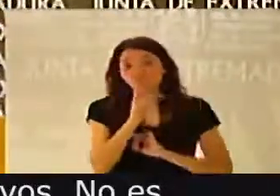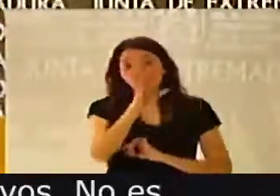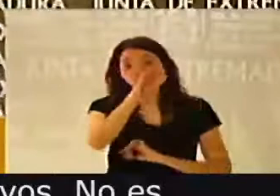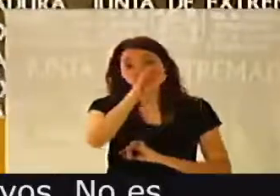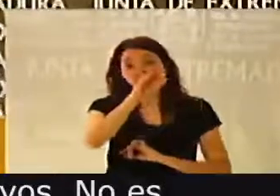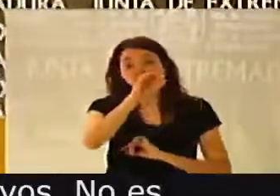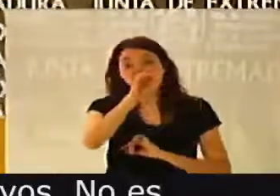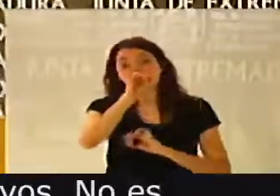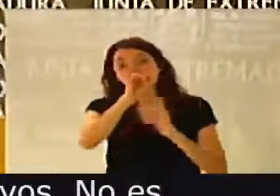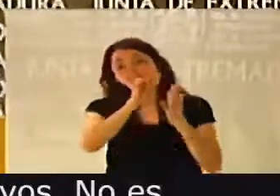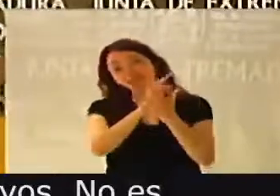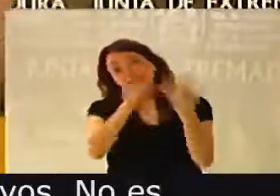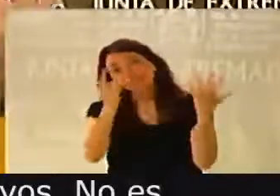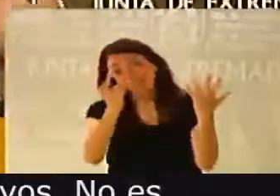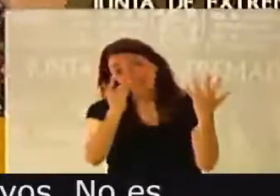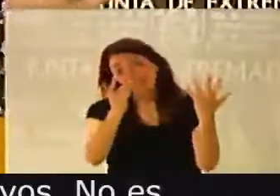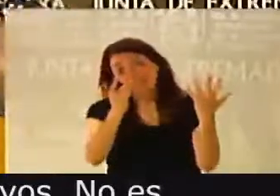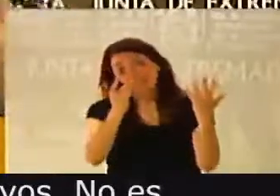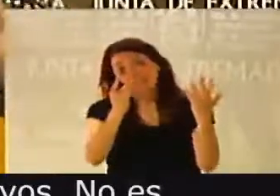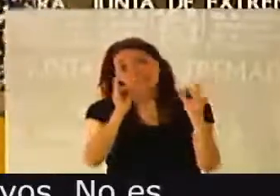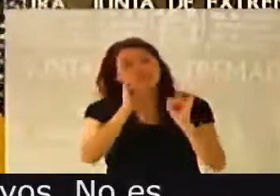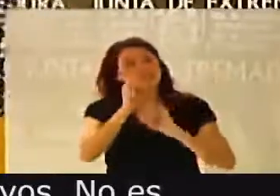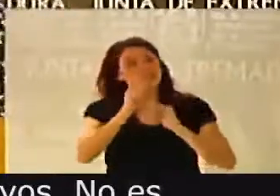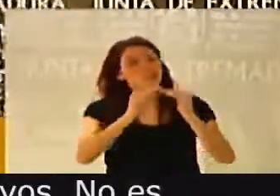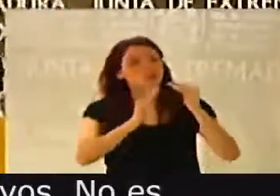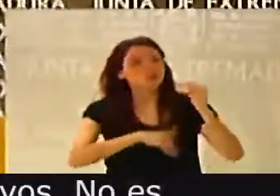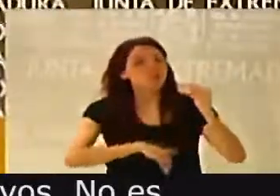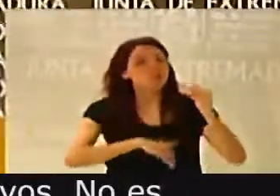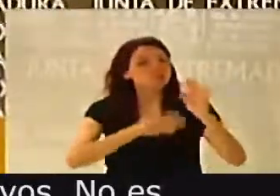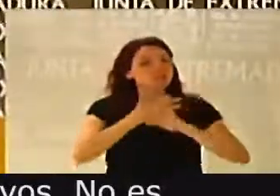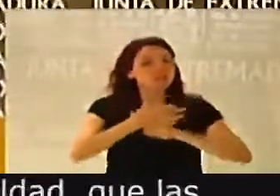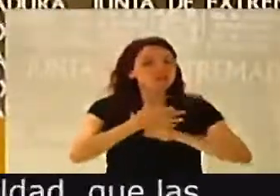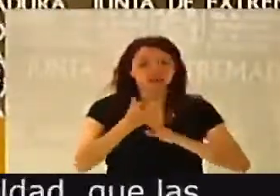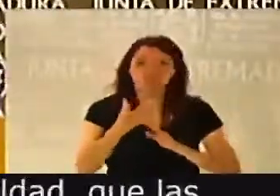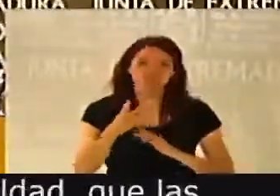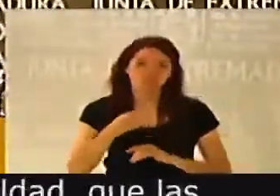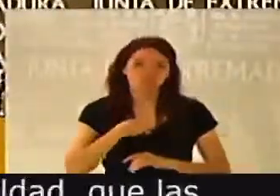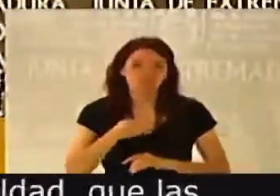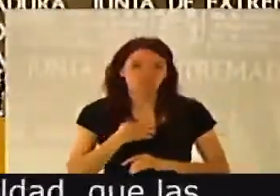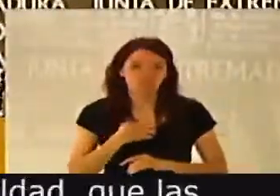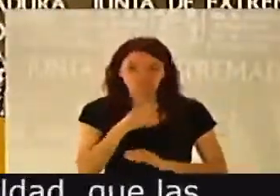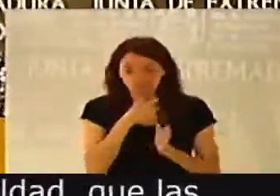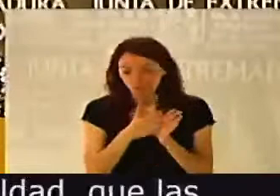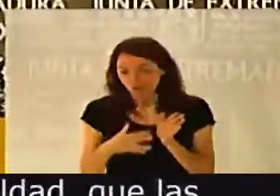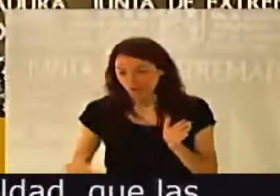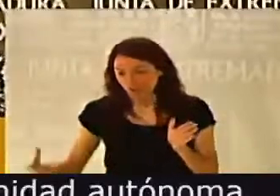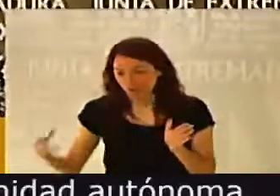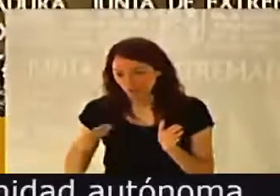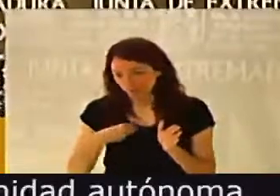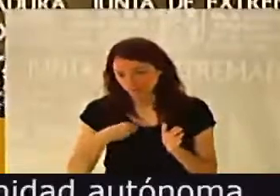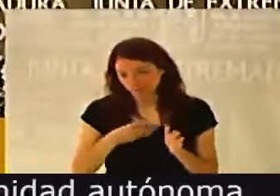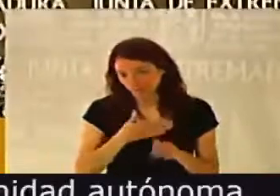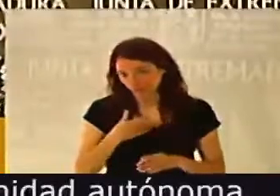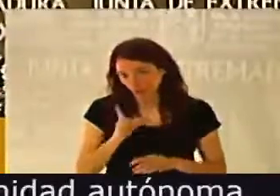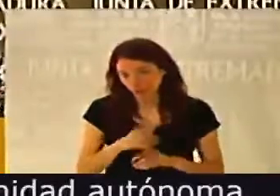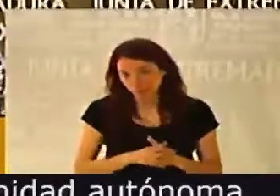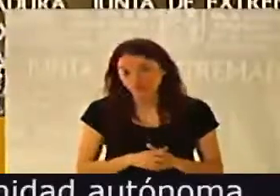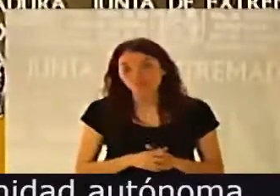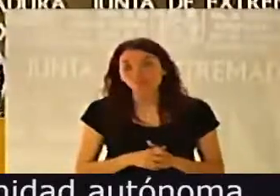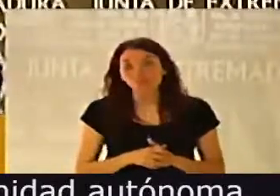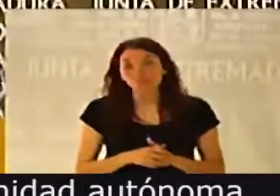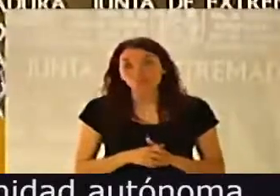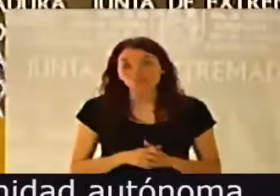comunidad autónoma, porque sí tengo datos que también les pasaré, por no alargarme más de la cuenta en esta respuesta, tras la rueda de